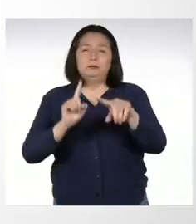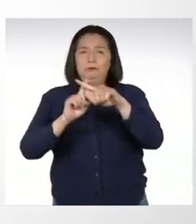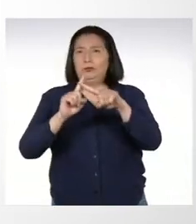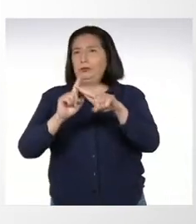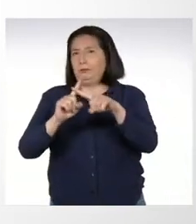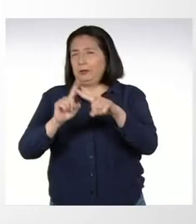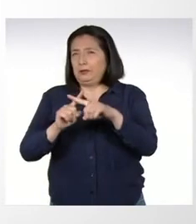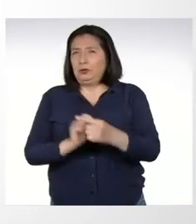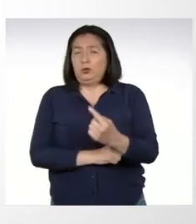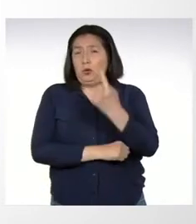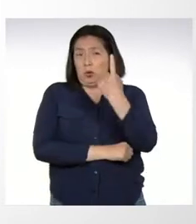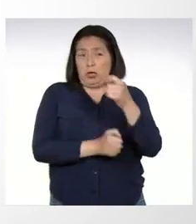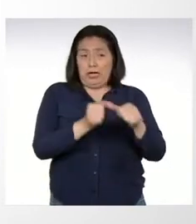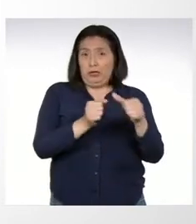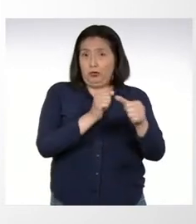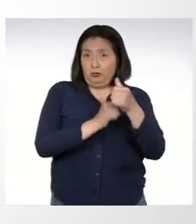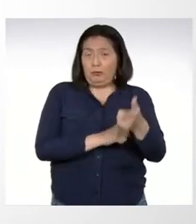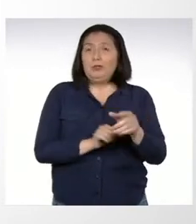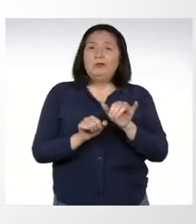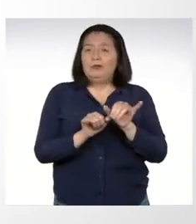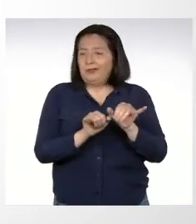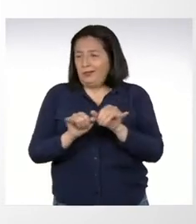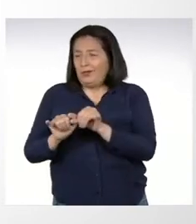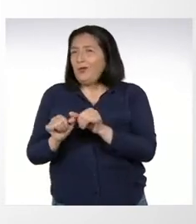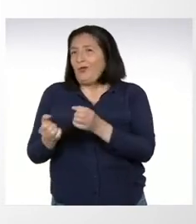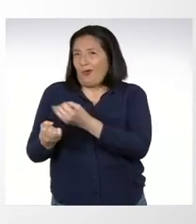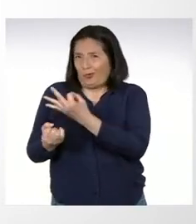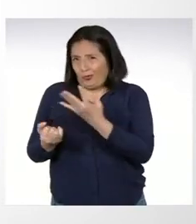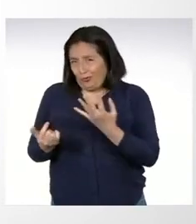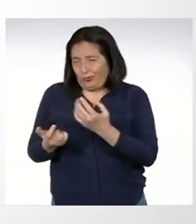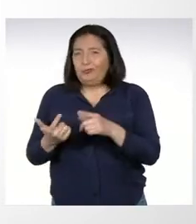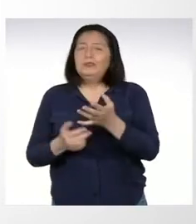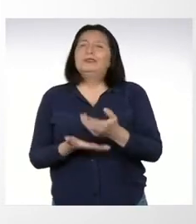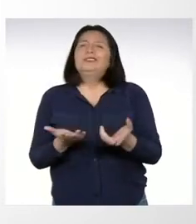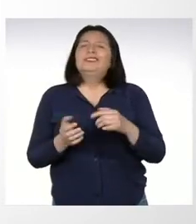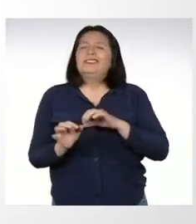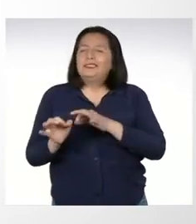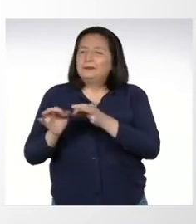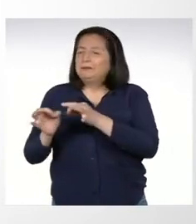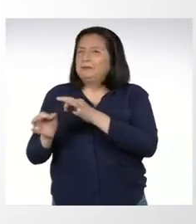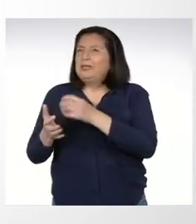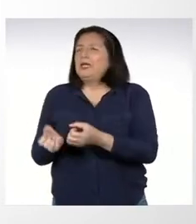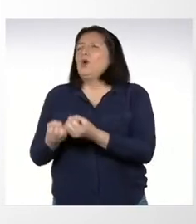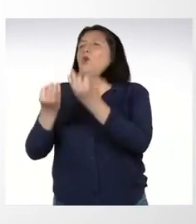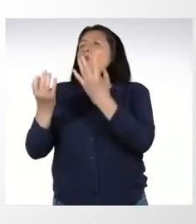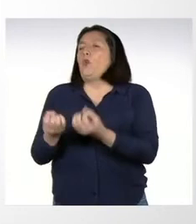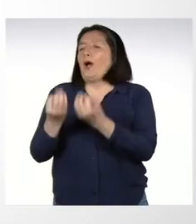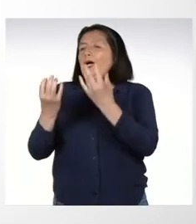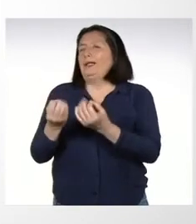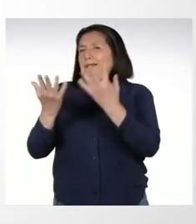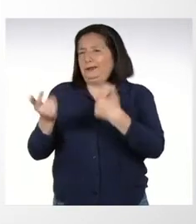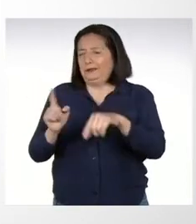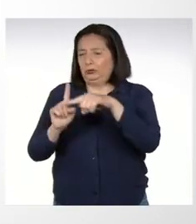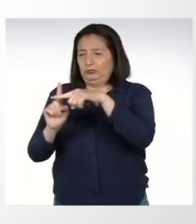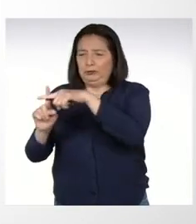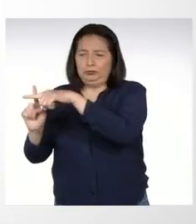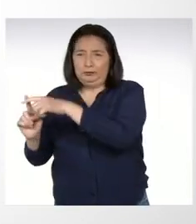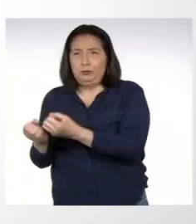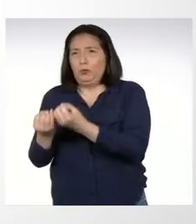multiplicando un número que se repite por otro, que indica las veces que se suma.